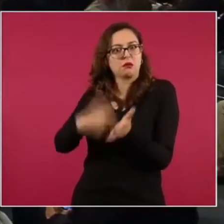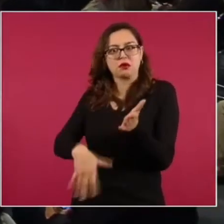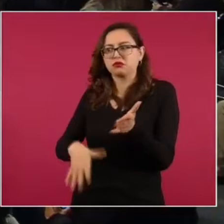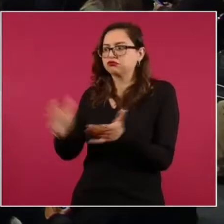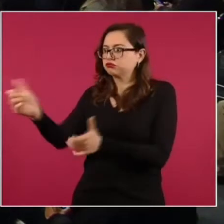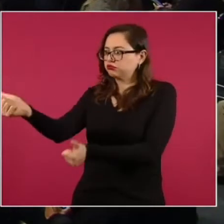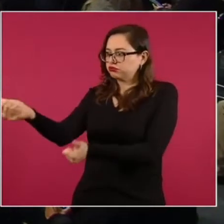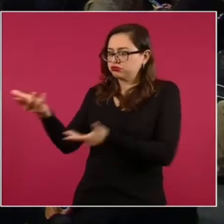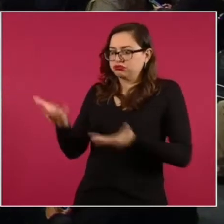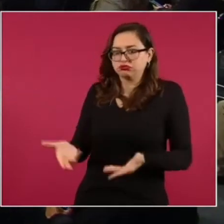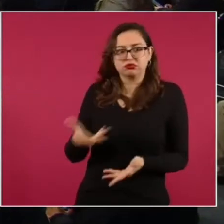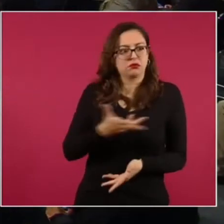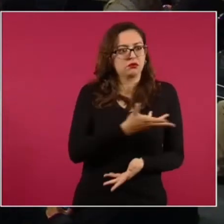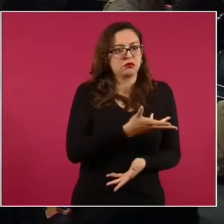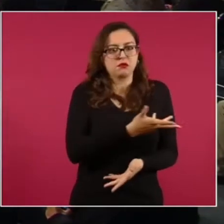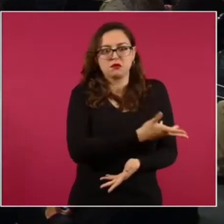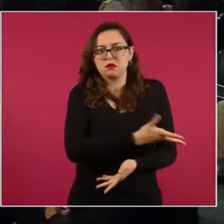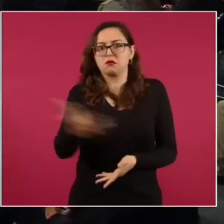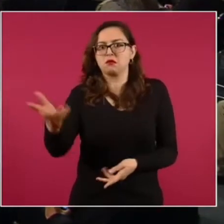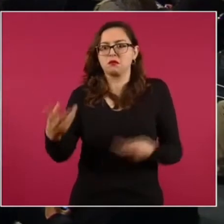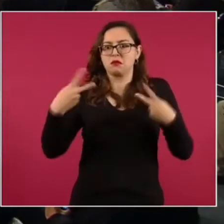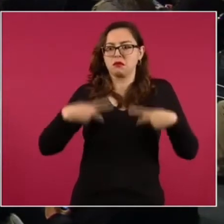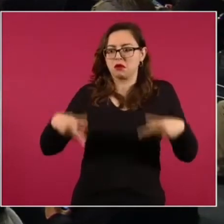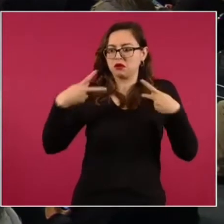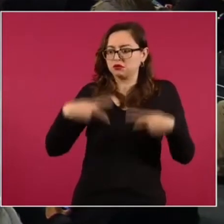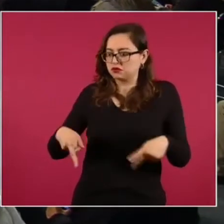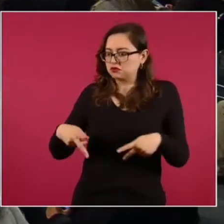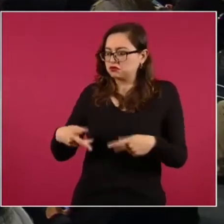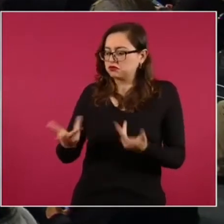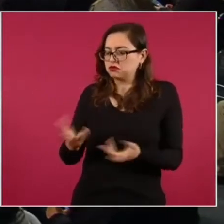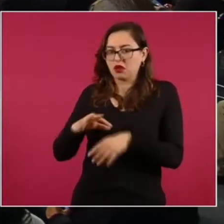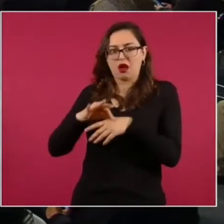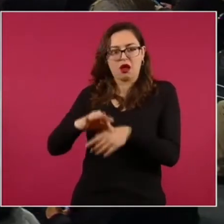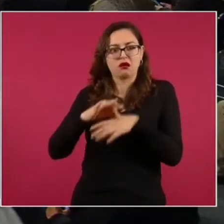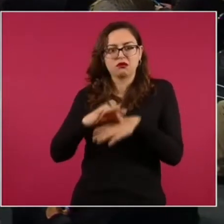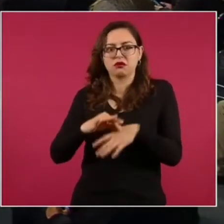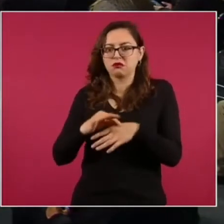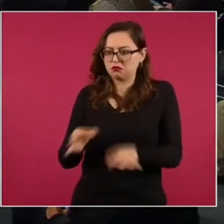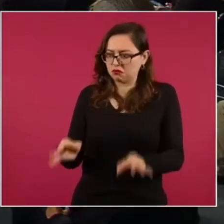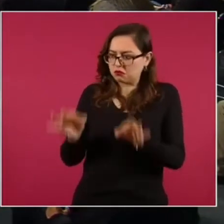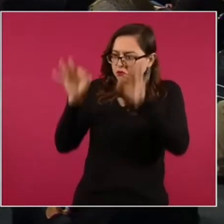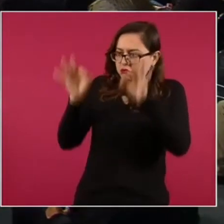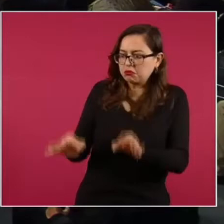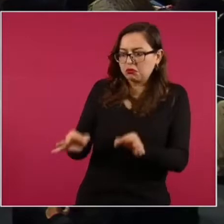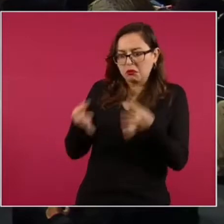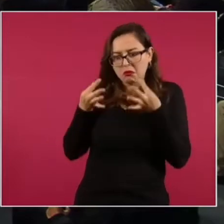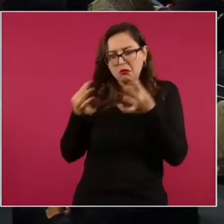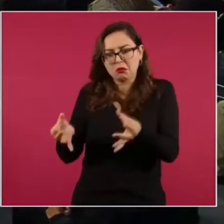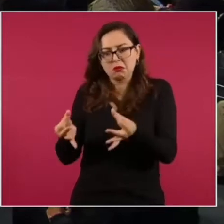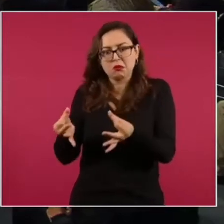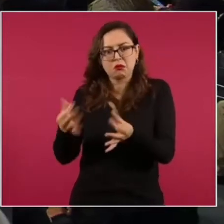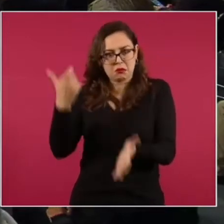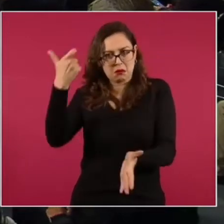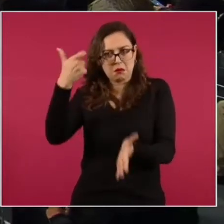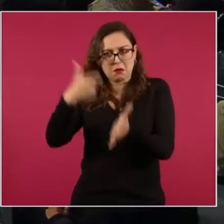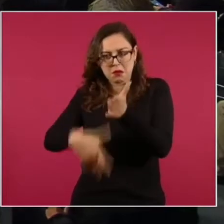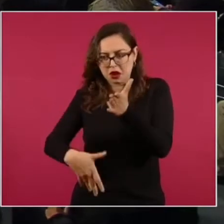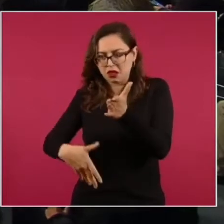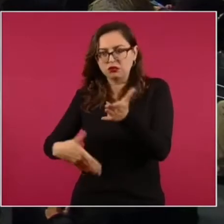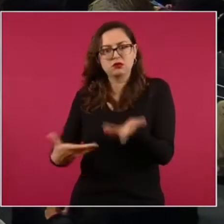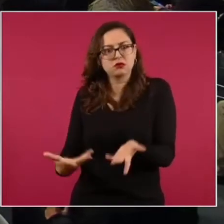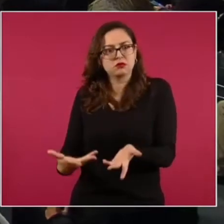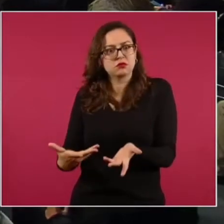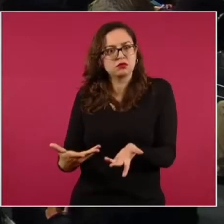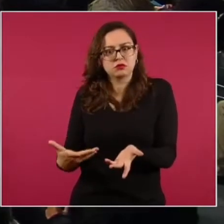pueda tener acceso a carne buena y barata, ¿por qué vamos a cerrar la